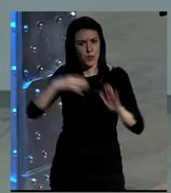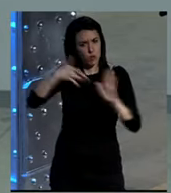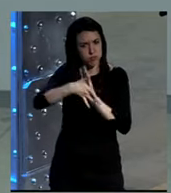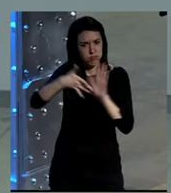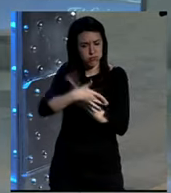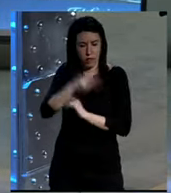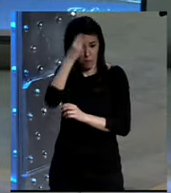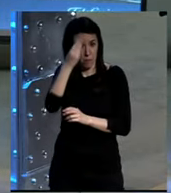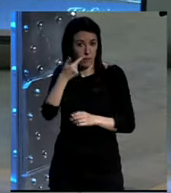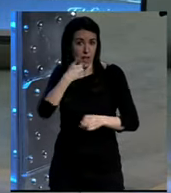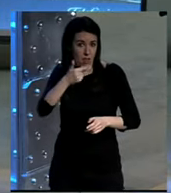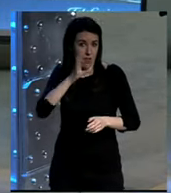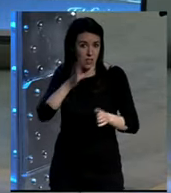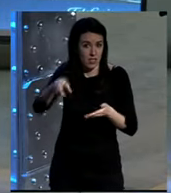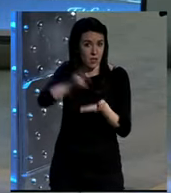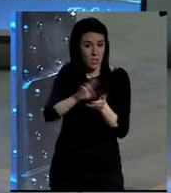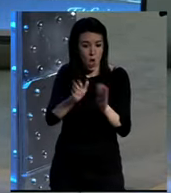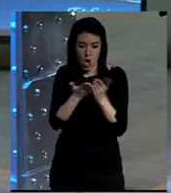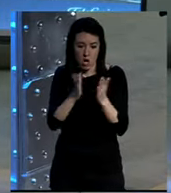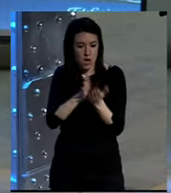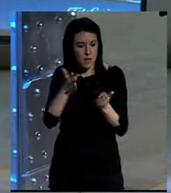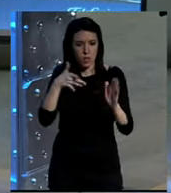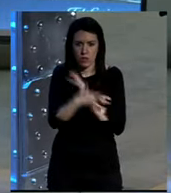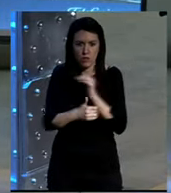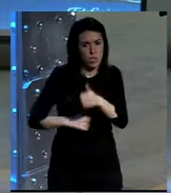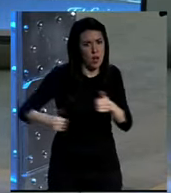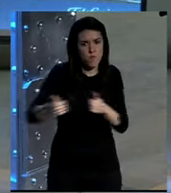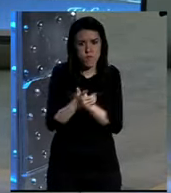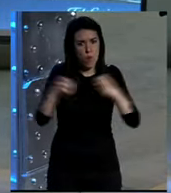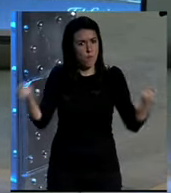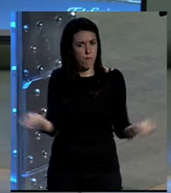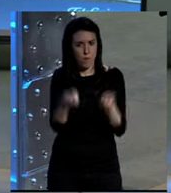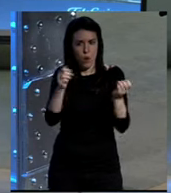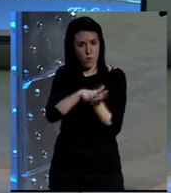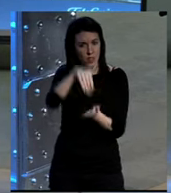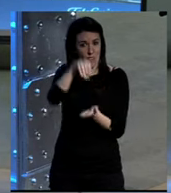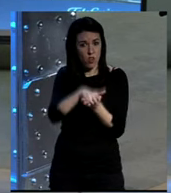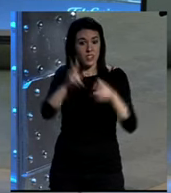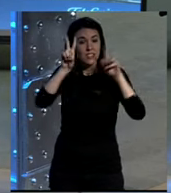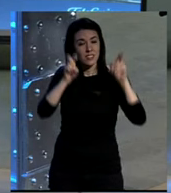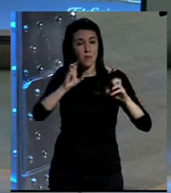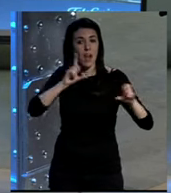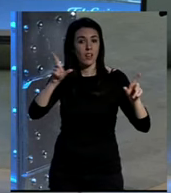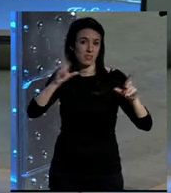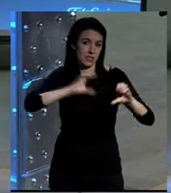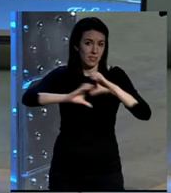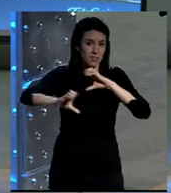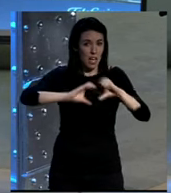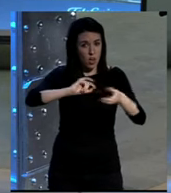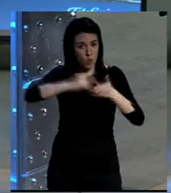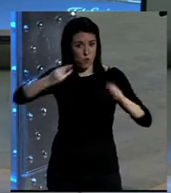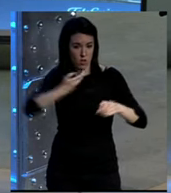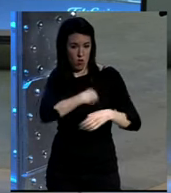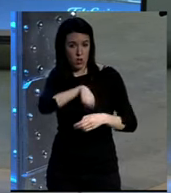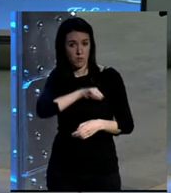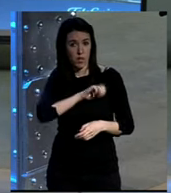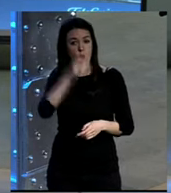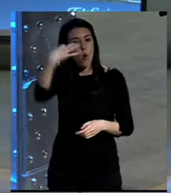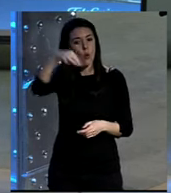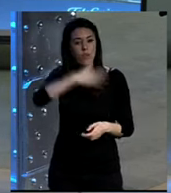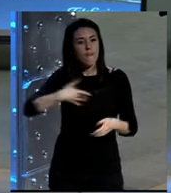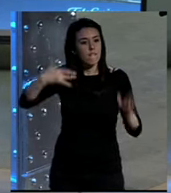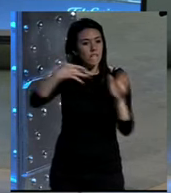me parece que marca un hito en nuestras publicaciones sobre lo que han sido las telecomunicaciones en España. Y ahora lo único que quería contaros